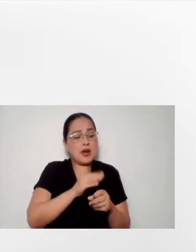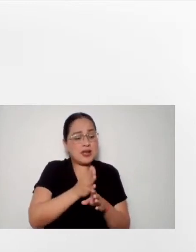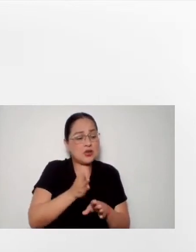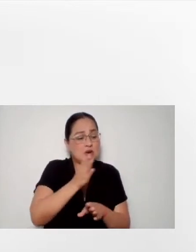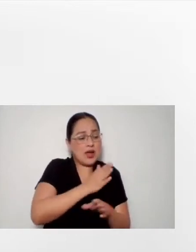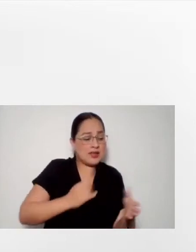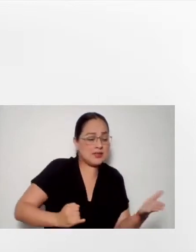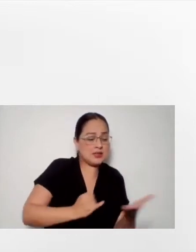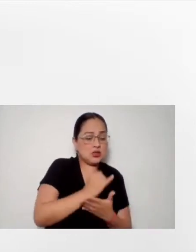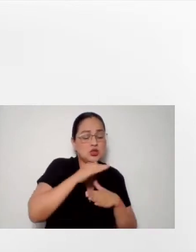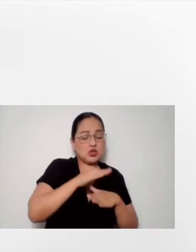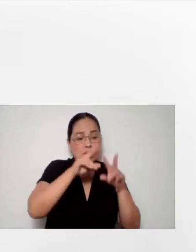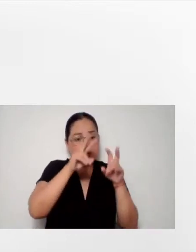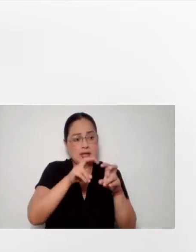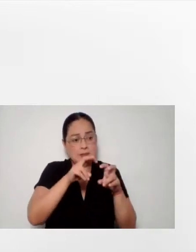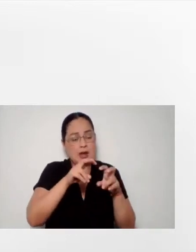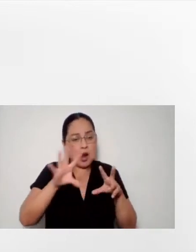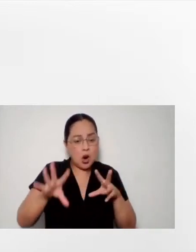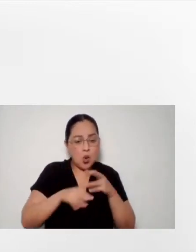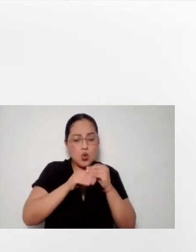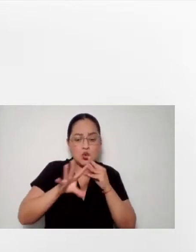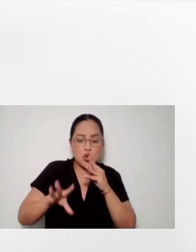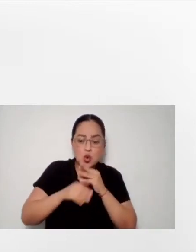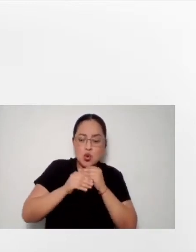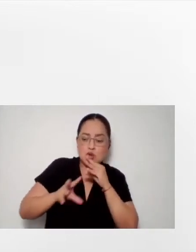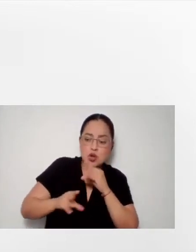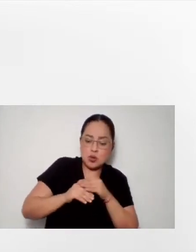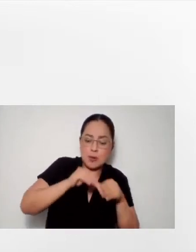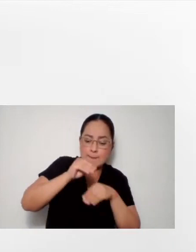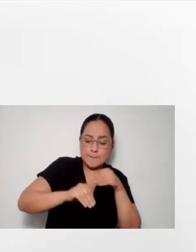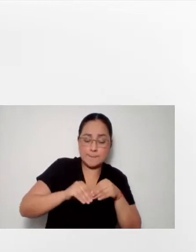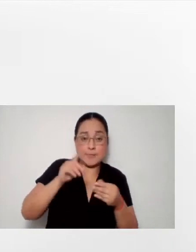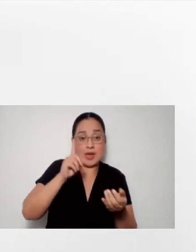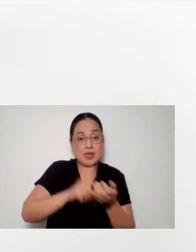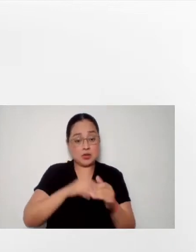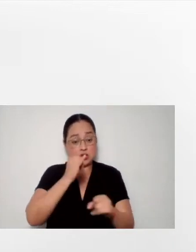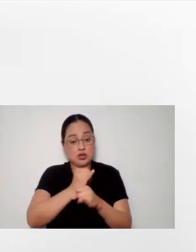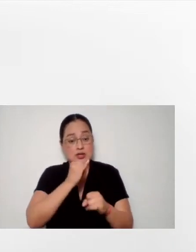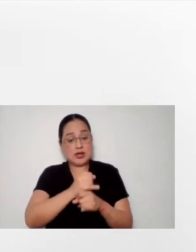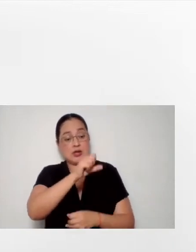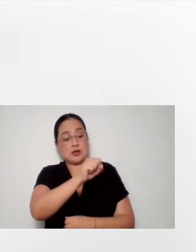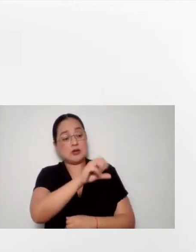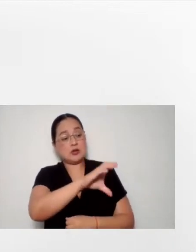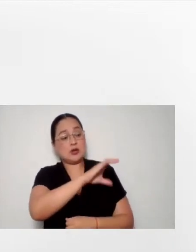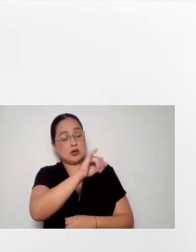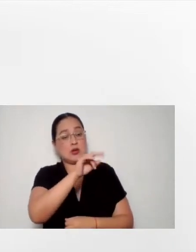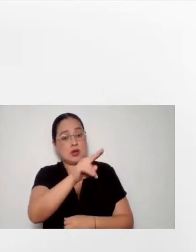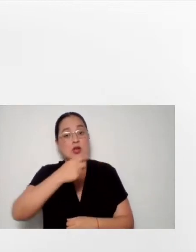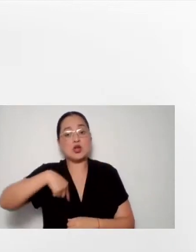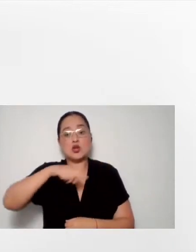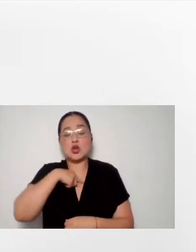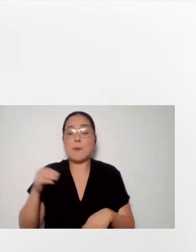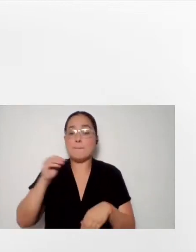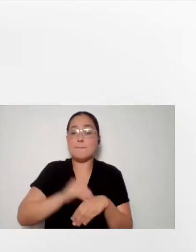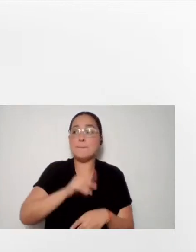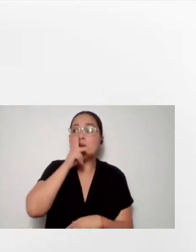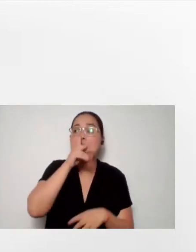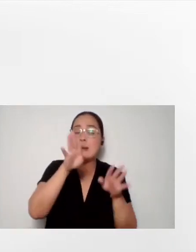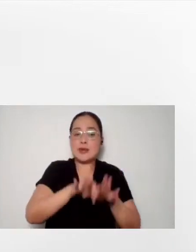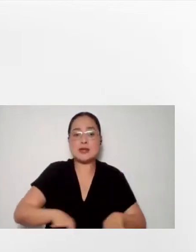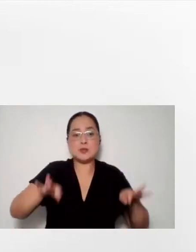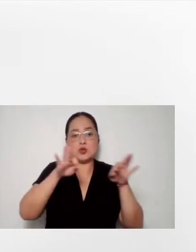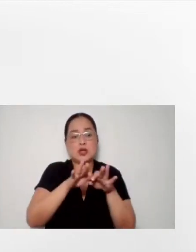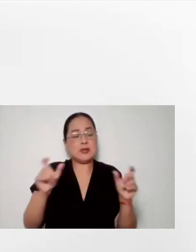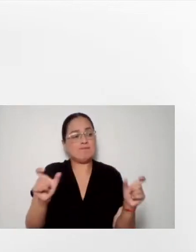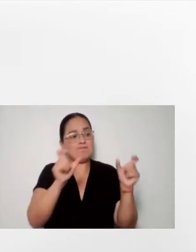la materia. Y para eso en los buscadores que cuenta la Corte utilizamos palabras claves que en el caso